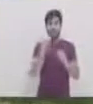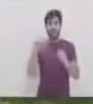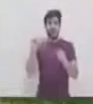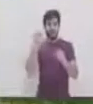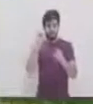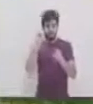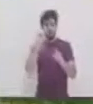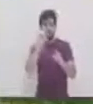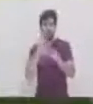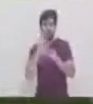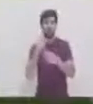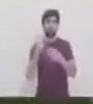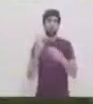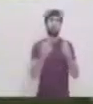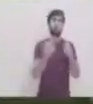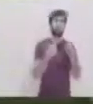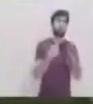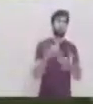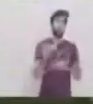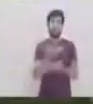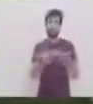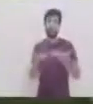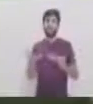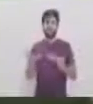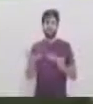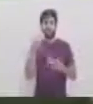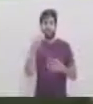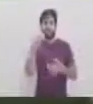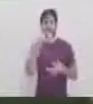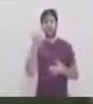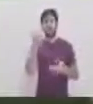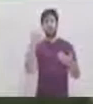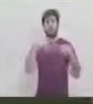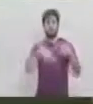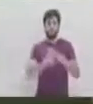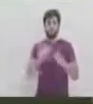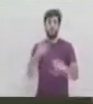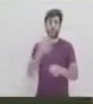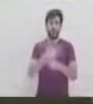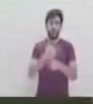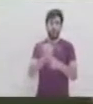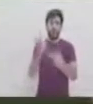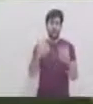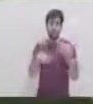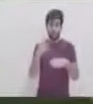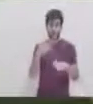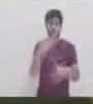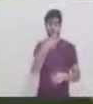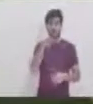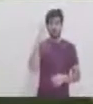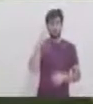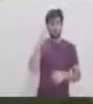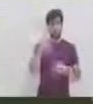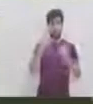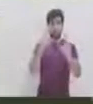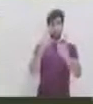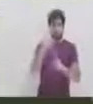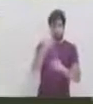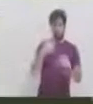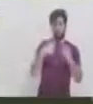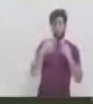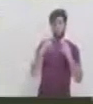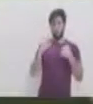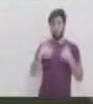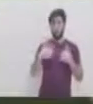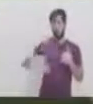y que puedan seguir teniendo espacios inclusivos para que lleguemos todos a tener una verdadera inclusión en Guatemala. Recuerden que si ustedes se cuidan en casa, si